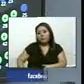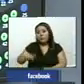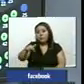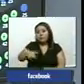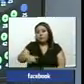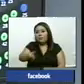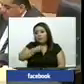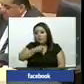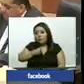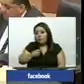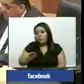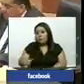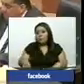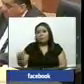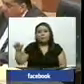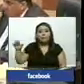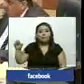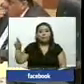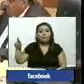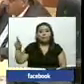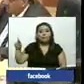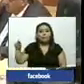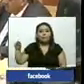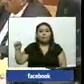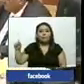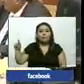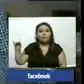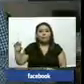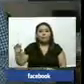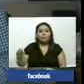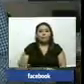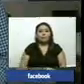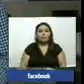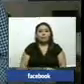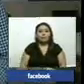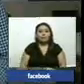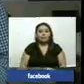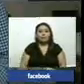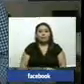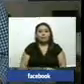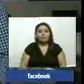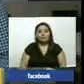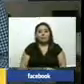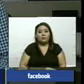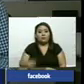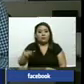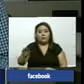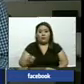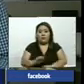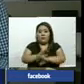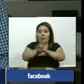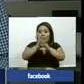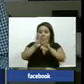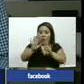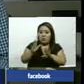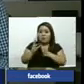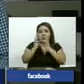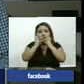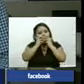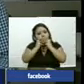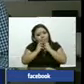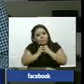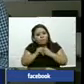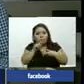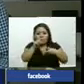Este es un informe para Noticiero Hechos, de Ernesto Cornejo. Transparencia, consenso y austeridad fueron